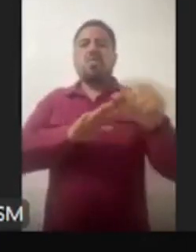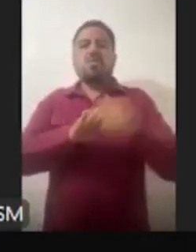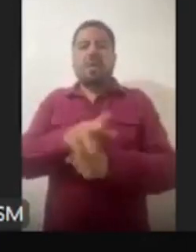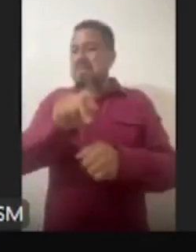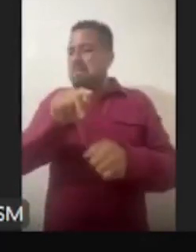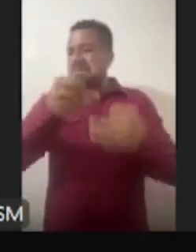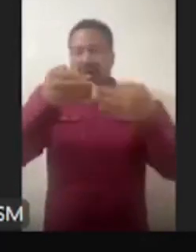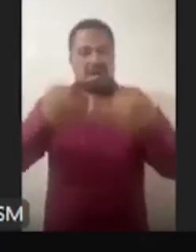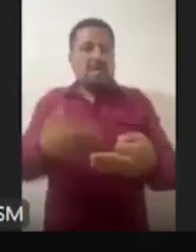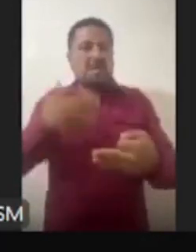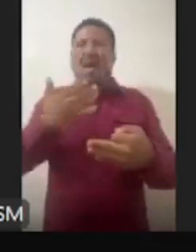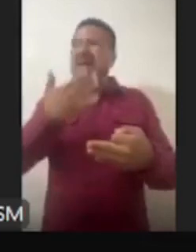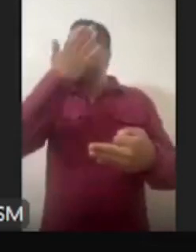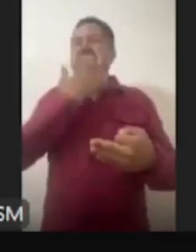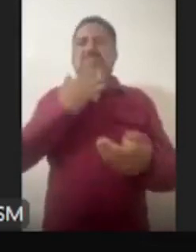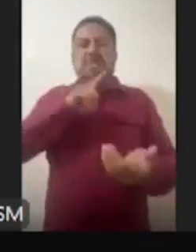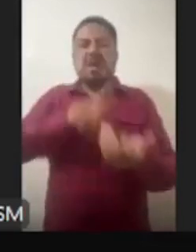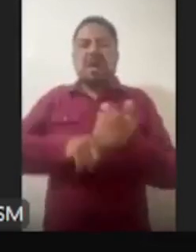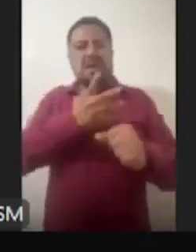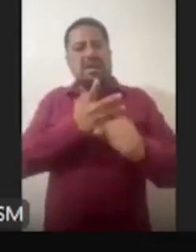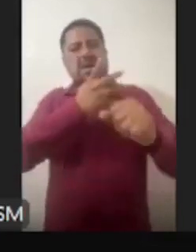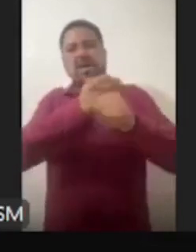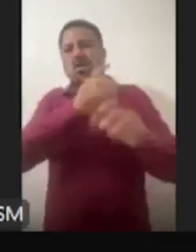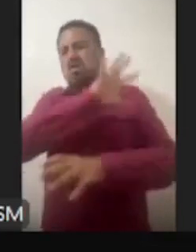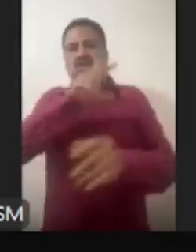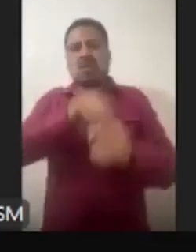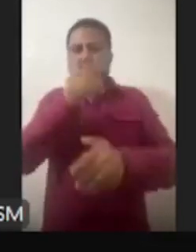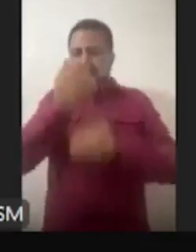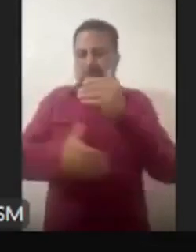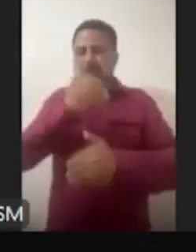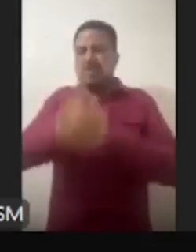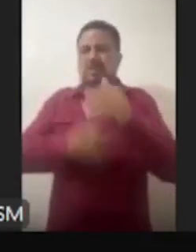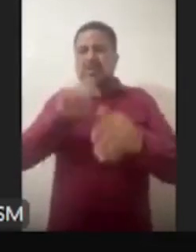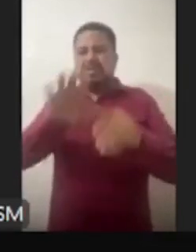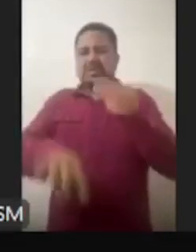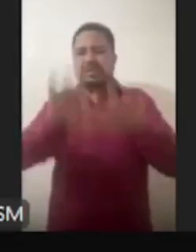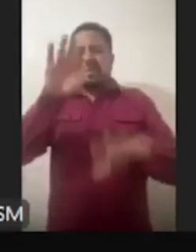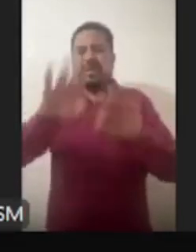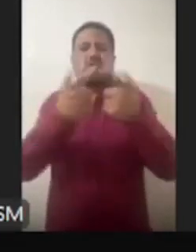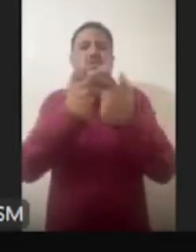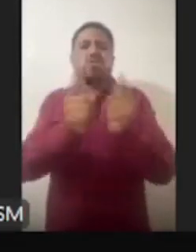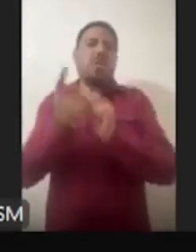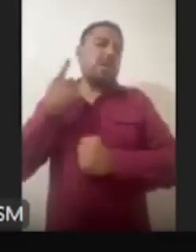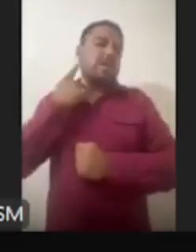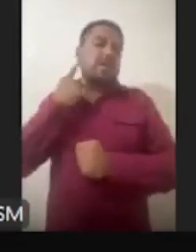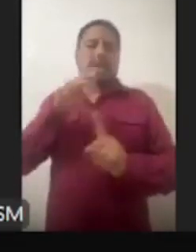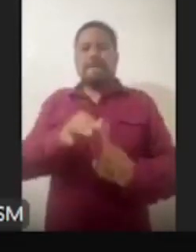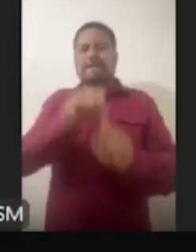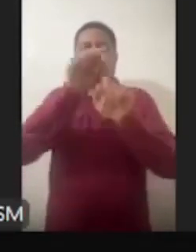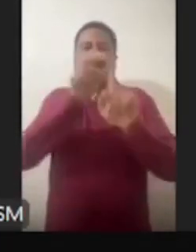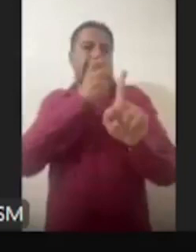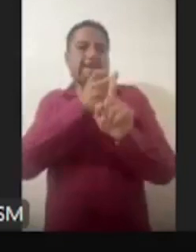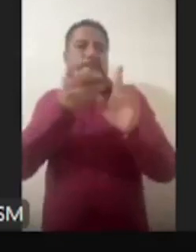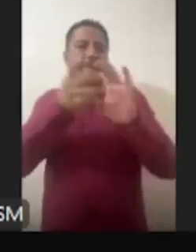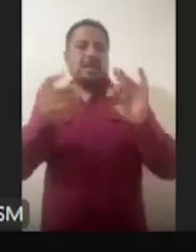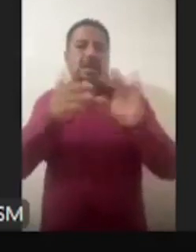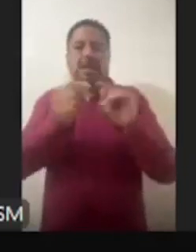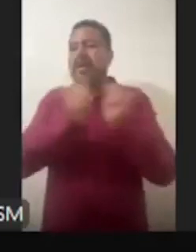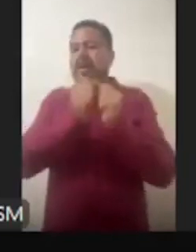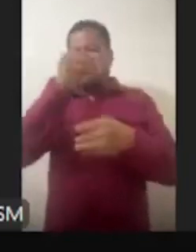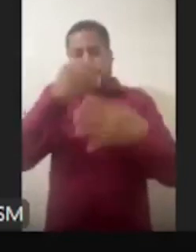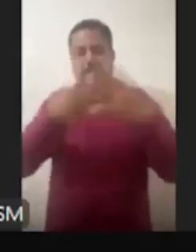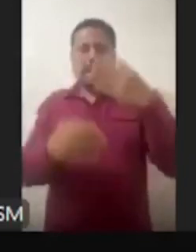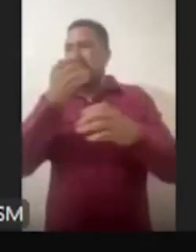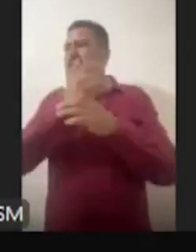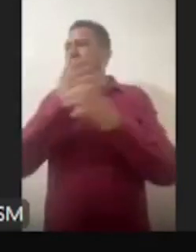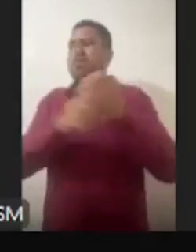dependería de la reposición de todo un procedimiento de selección partidista, incluida la insaculación mencionada, así como una serie de circunstancias de las